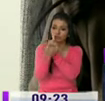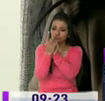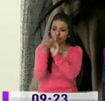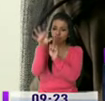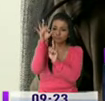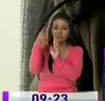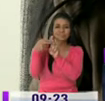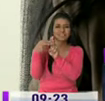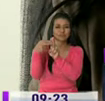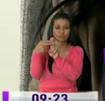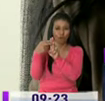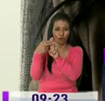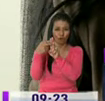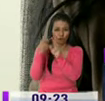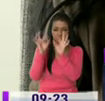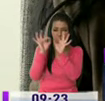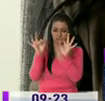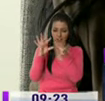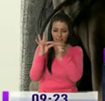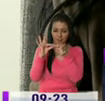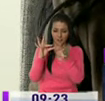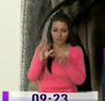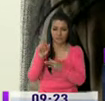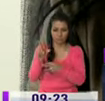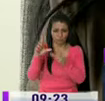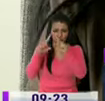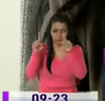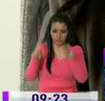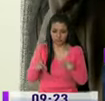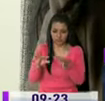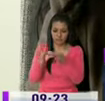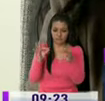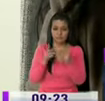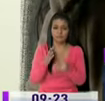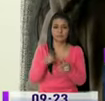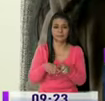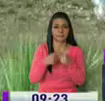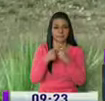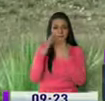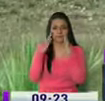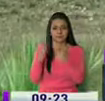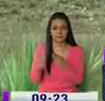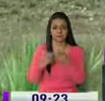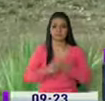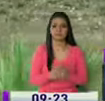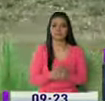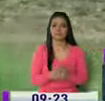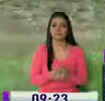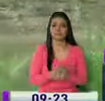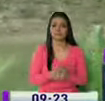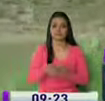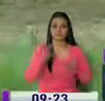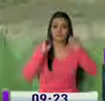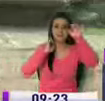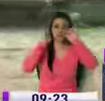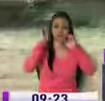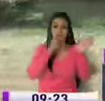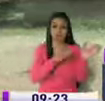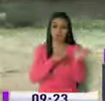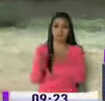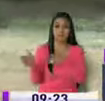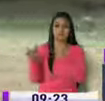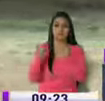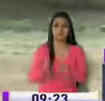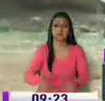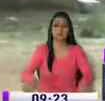identificado, le levantan una ficha familiar, una ficha individual y empiezan a hacer su trabajo. Como parte de la estrategia, se trabajará también